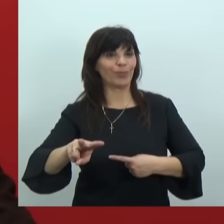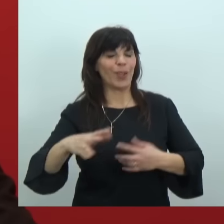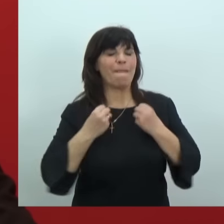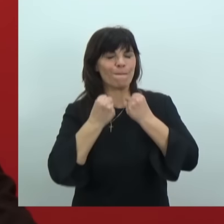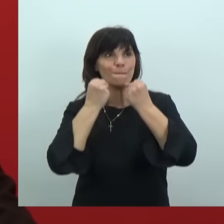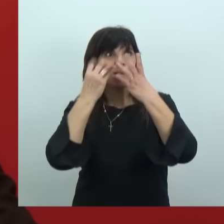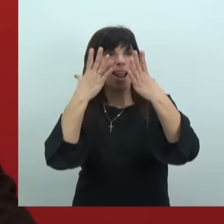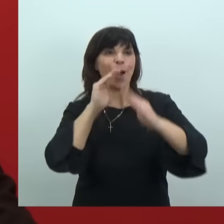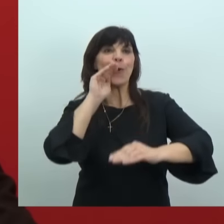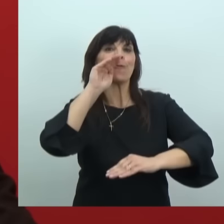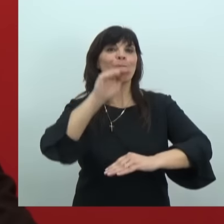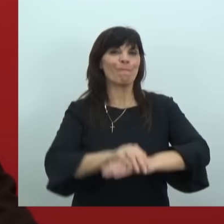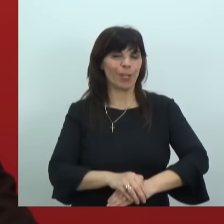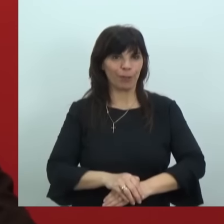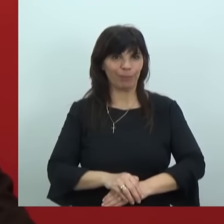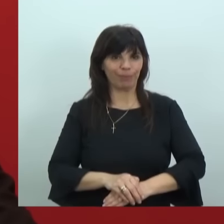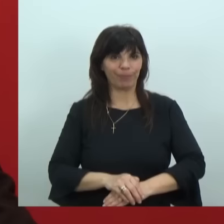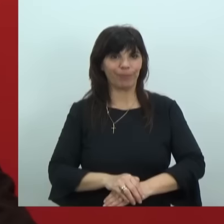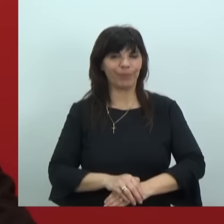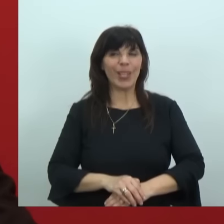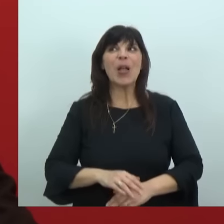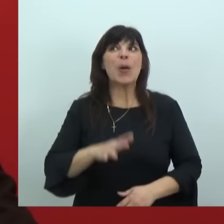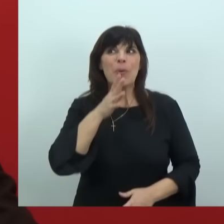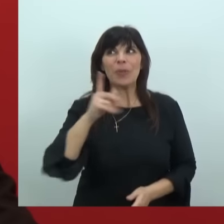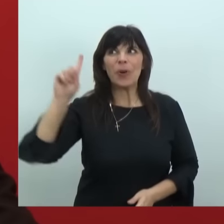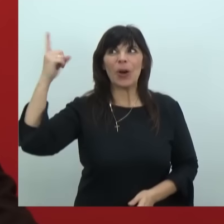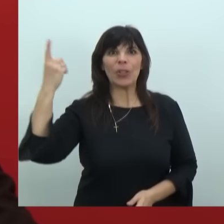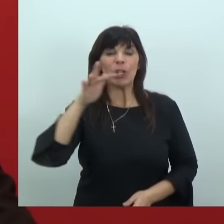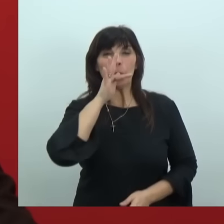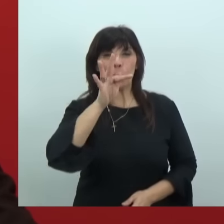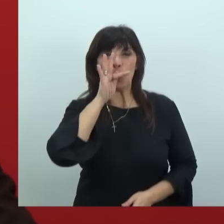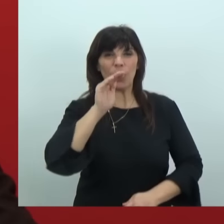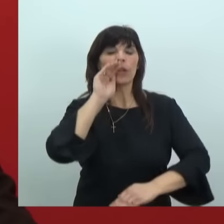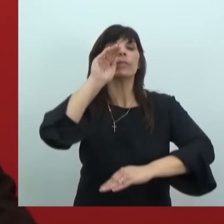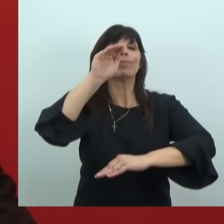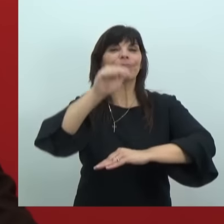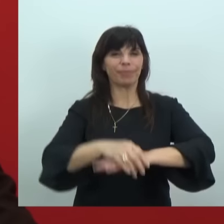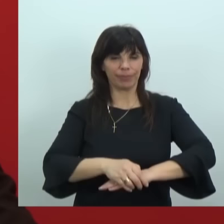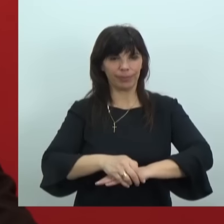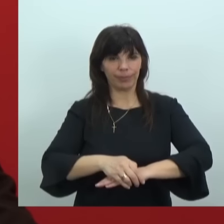vida cuando Dios cumple sus promesas.